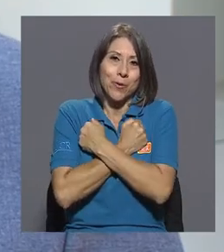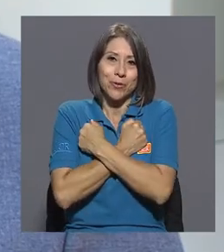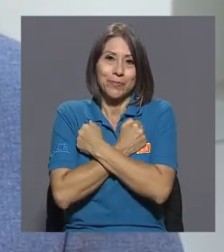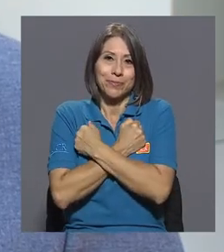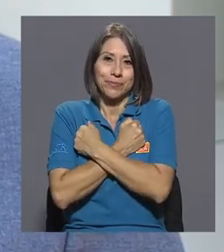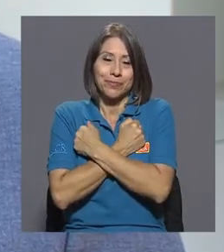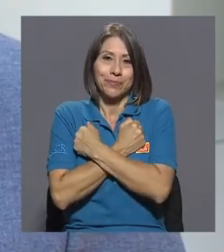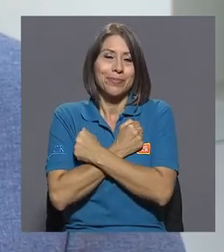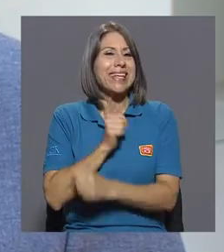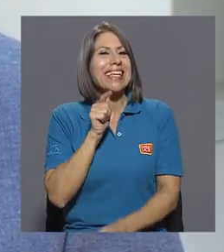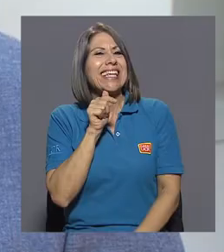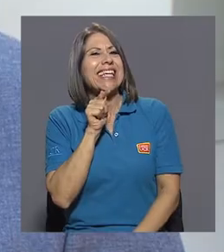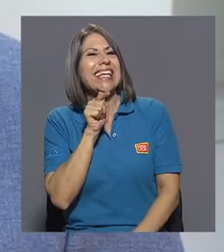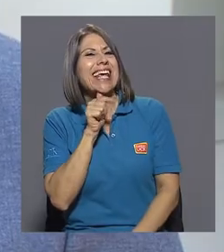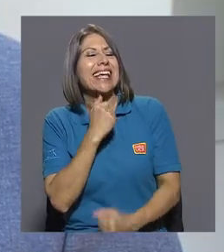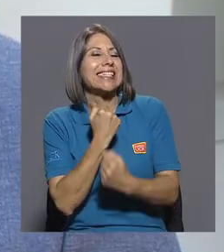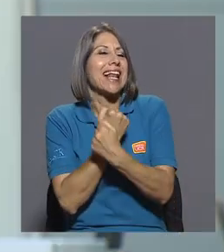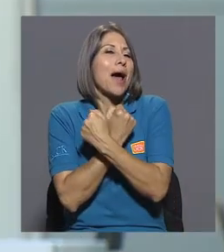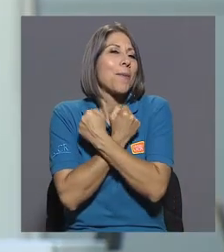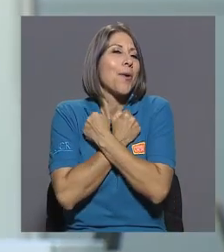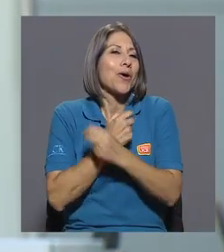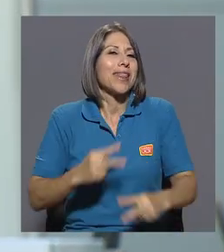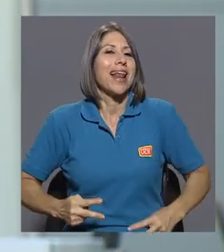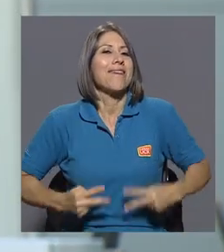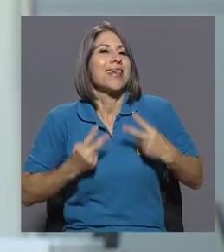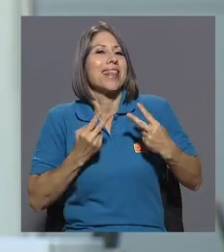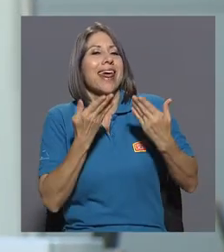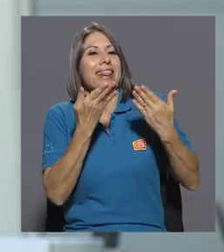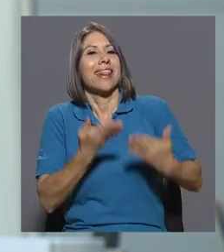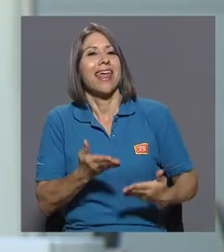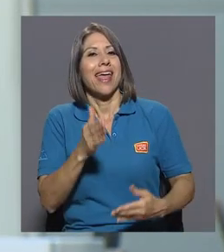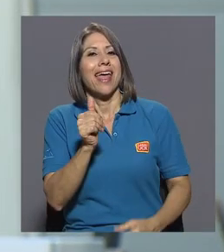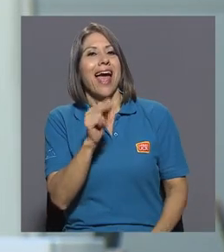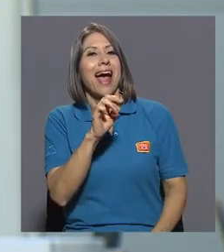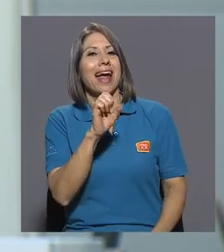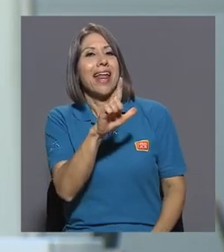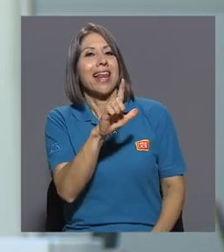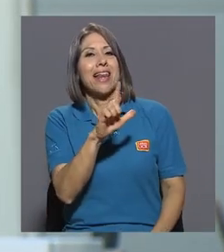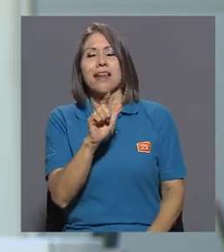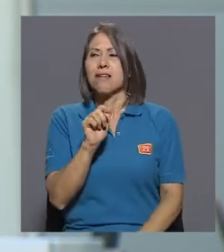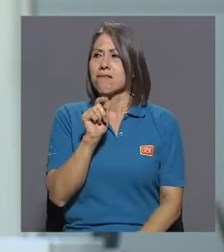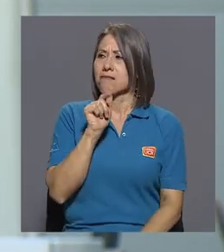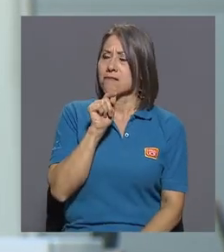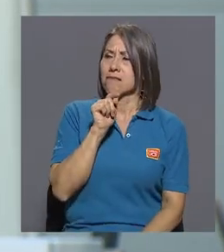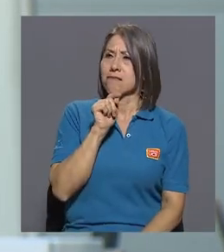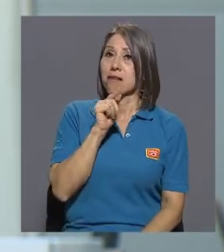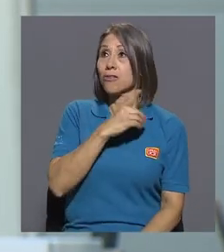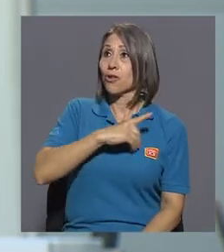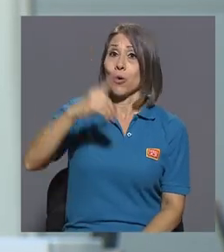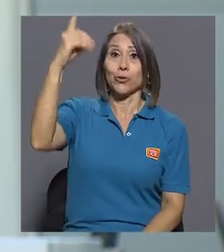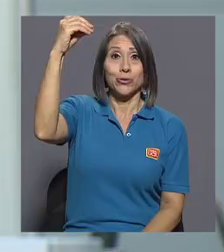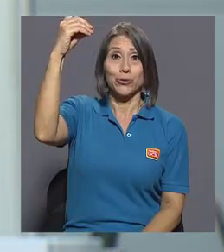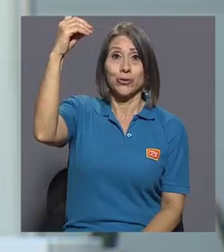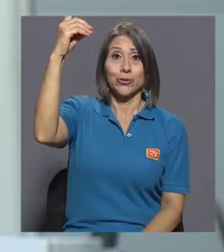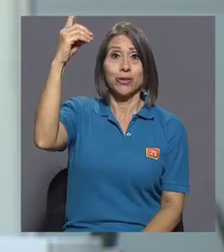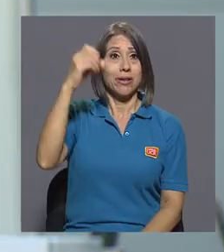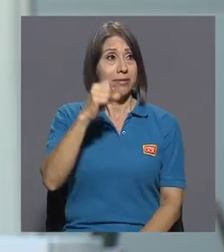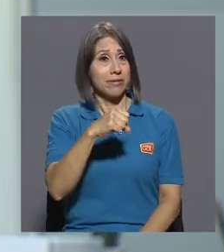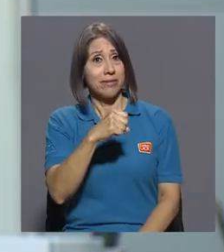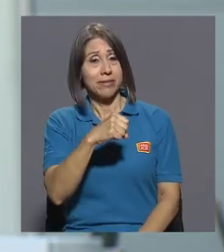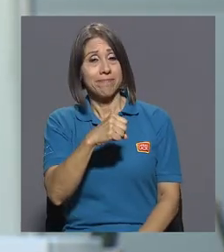¿Quién es el amor de la vida de Ángel? ¿Quién es el amor? Dios. Sí, porque